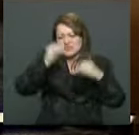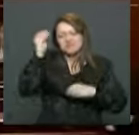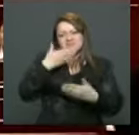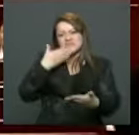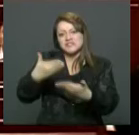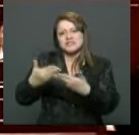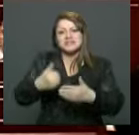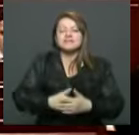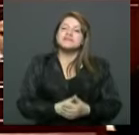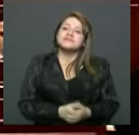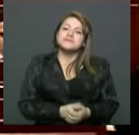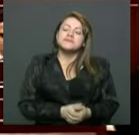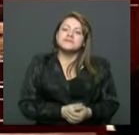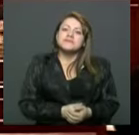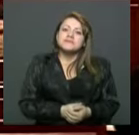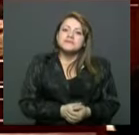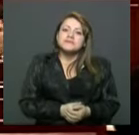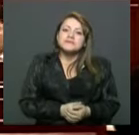Gracias.